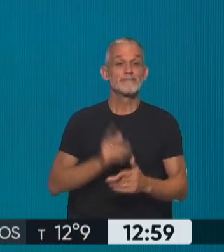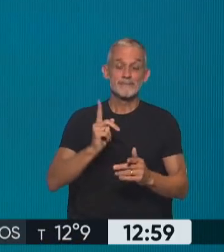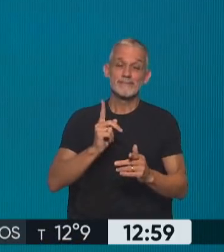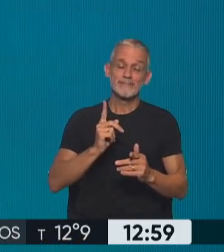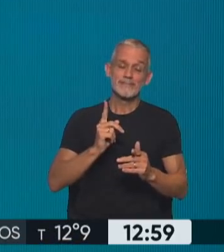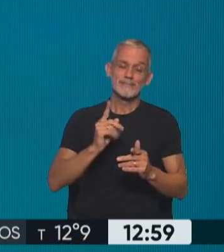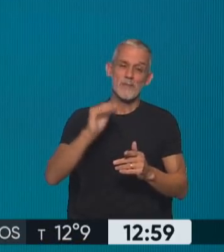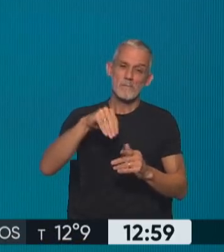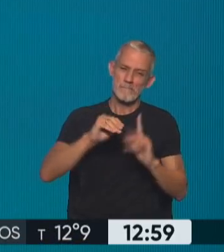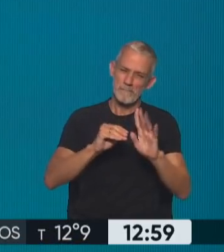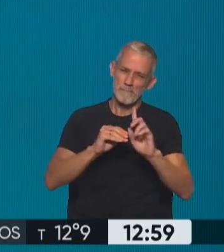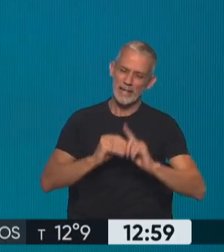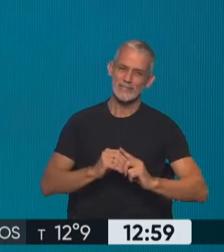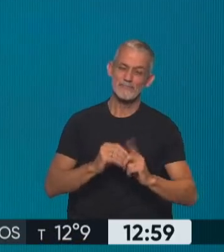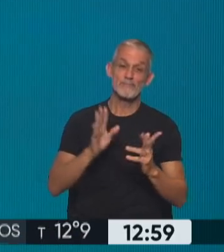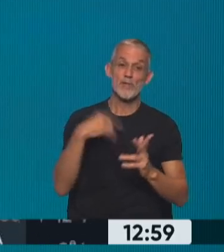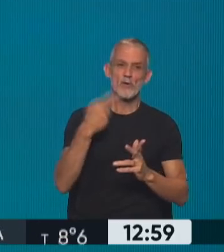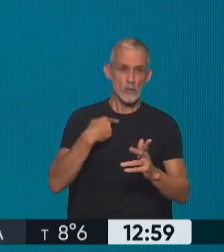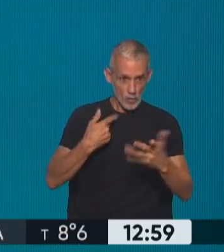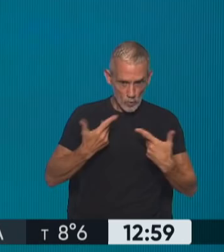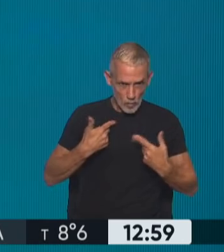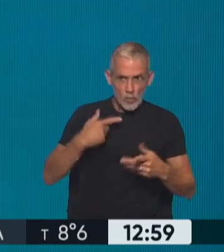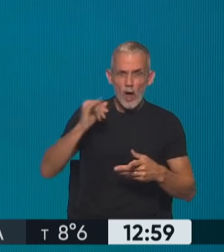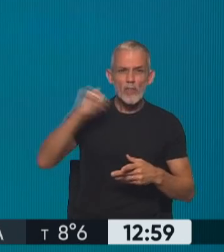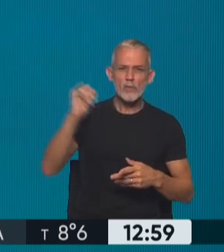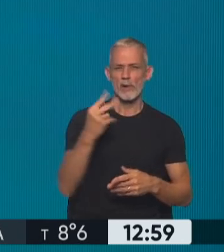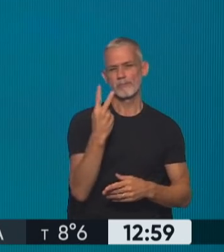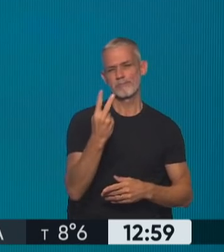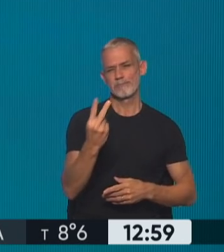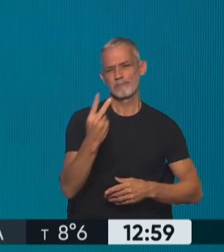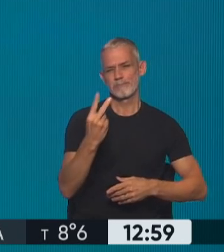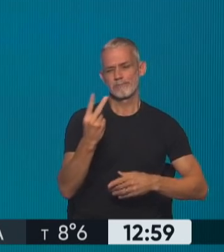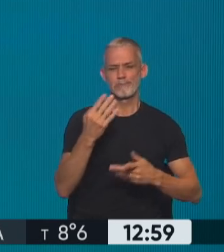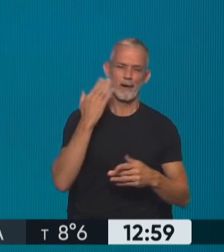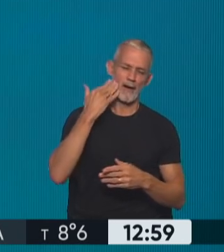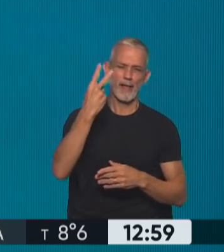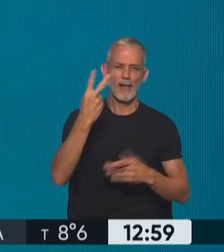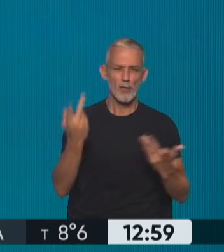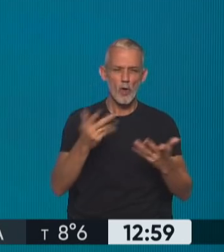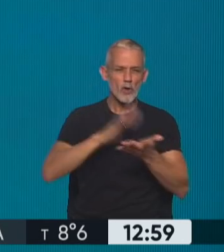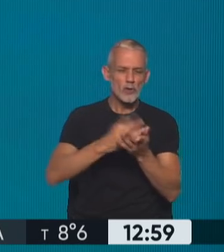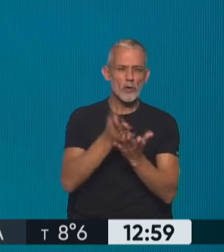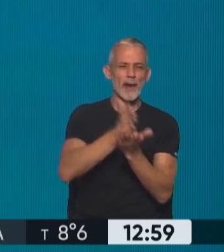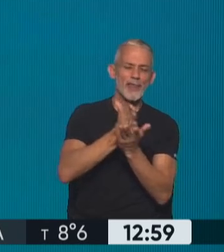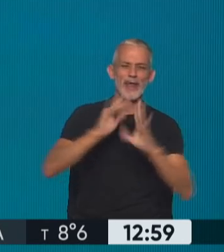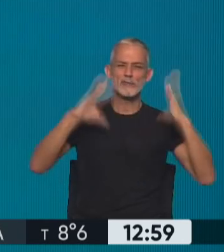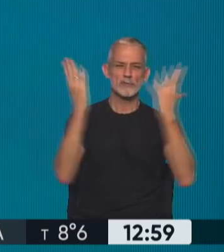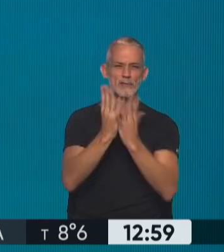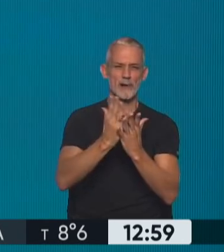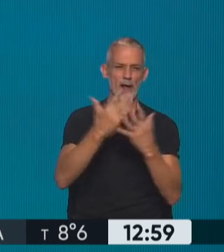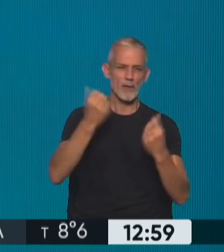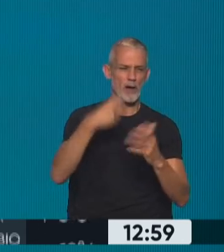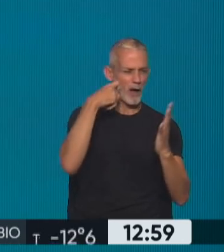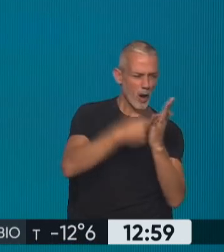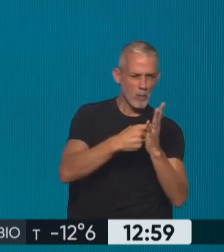más, hemos denunciado el doble estándar en materia de derecho internacional de